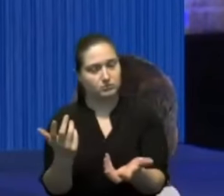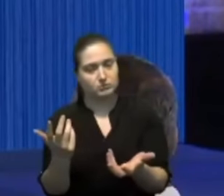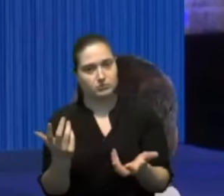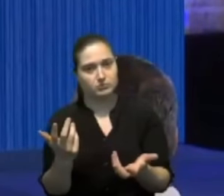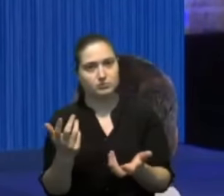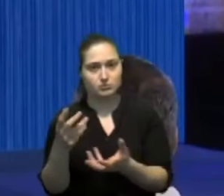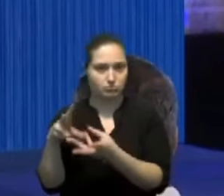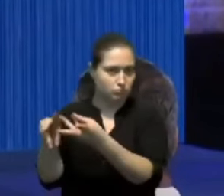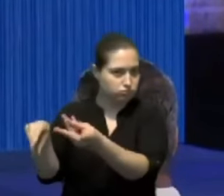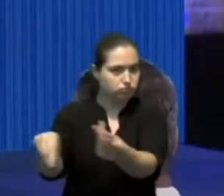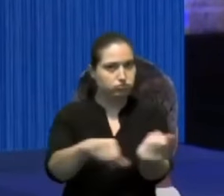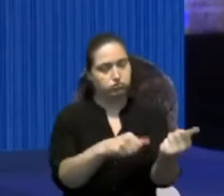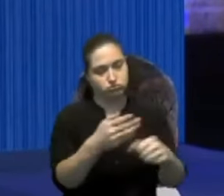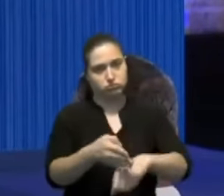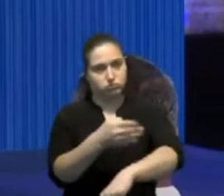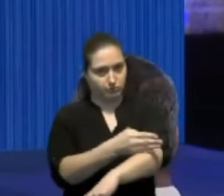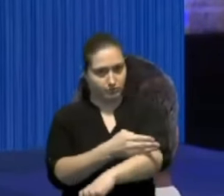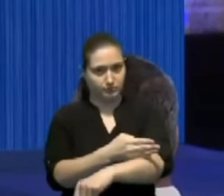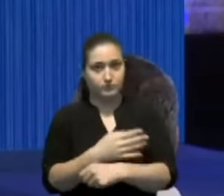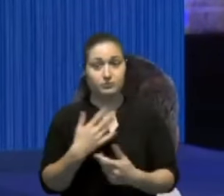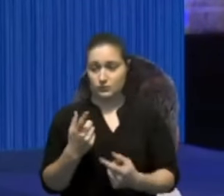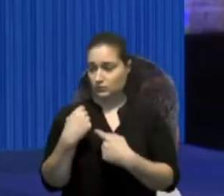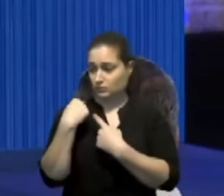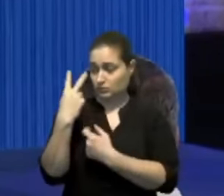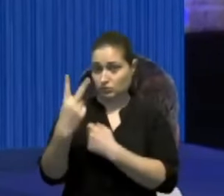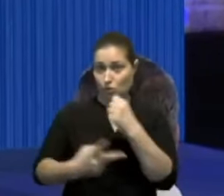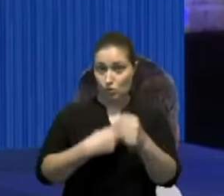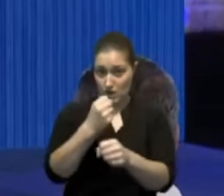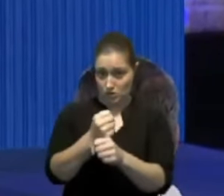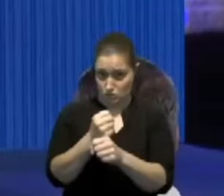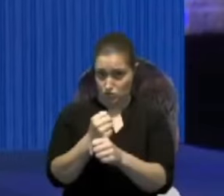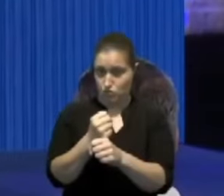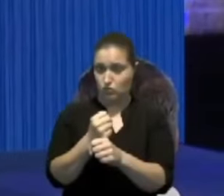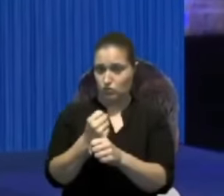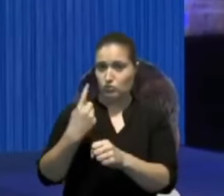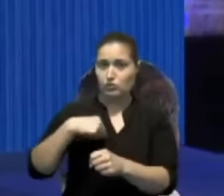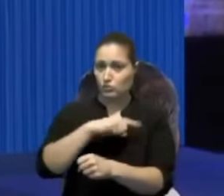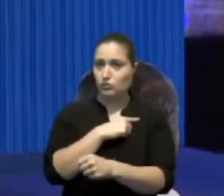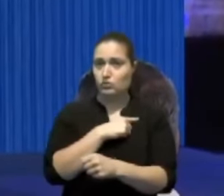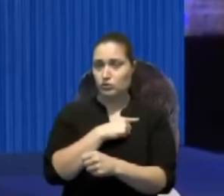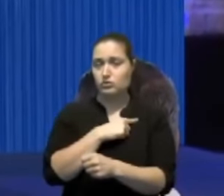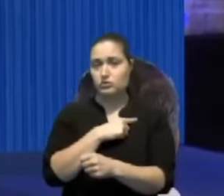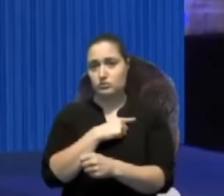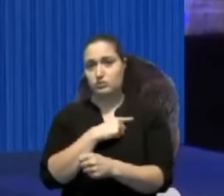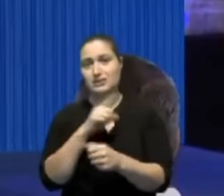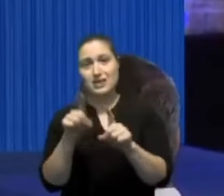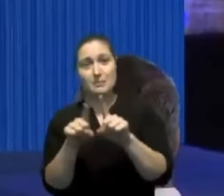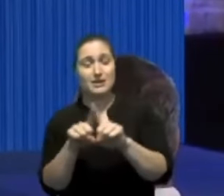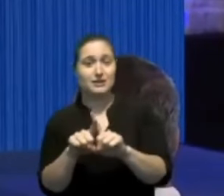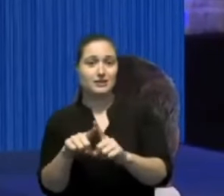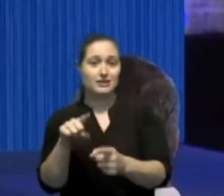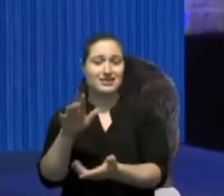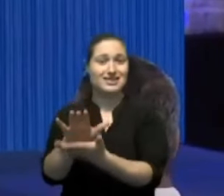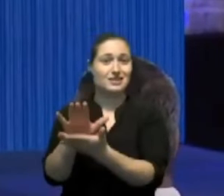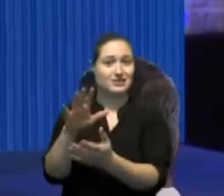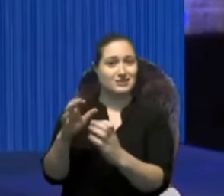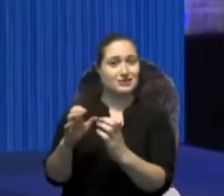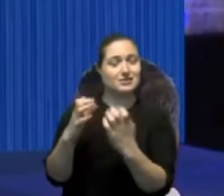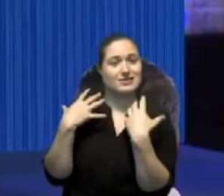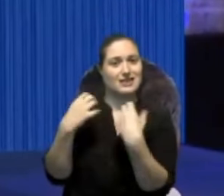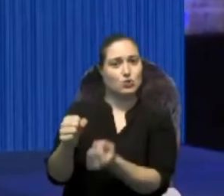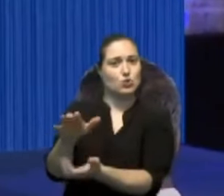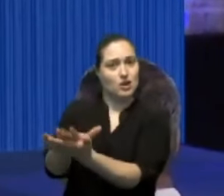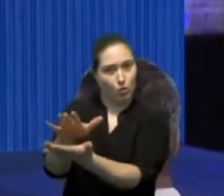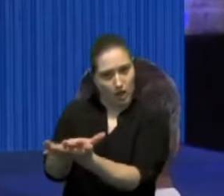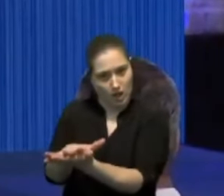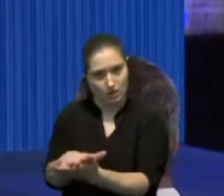que no estamos haciendo y en estos dos años los pasos que vamos a implementar rápidamente atención primaria salud escolar importante de salud laboral también que